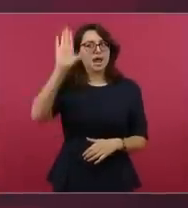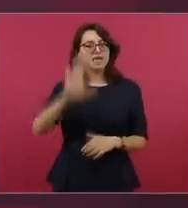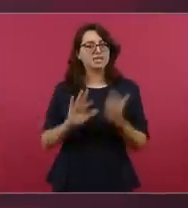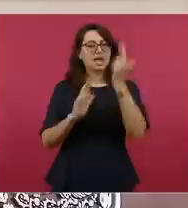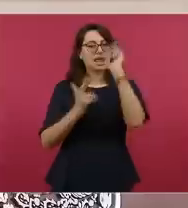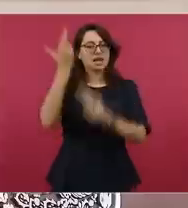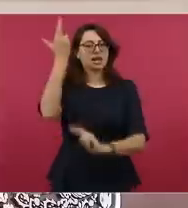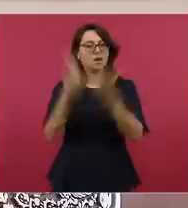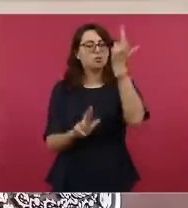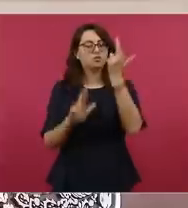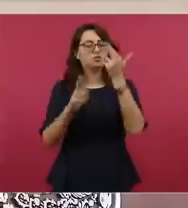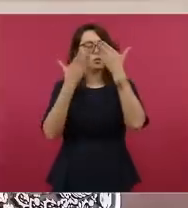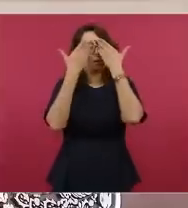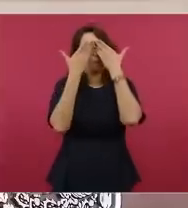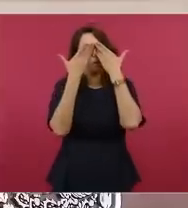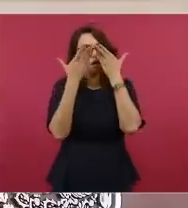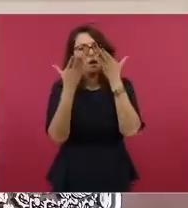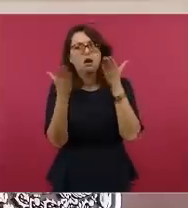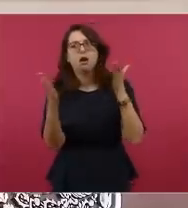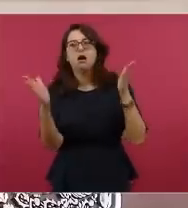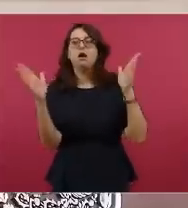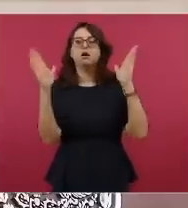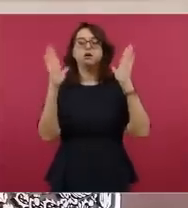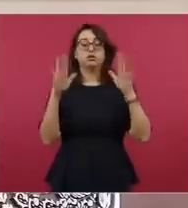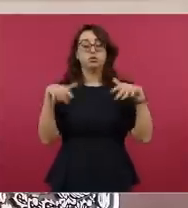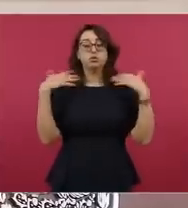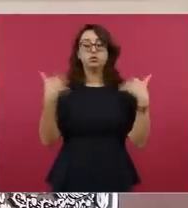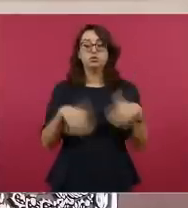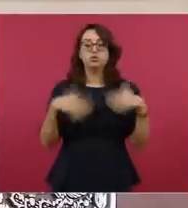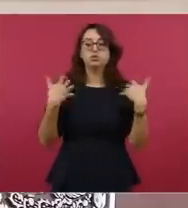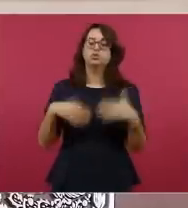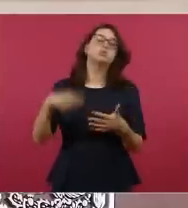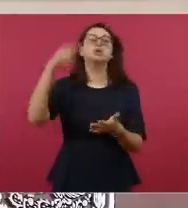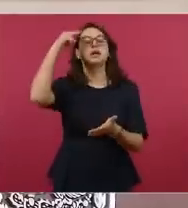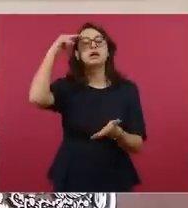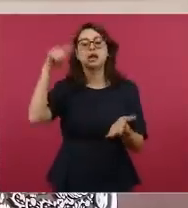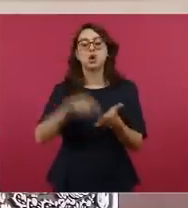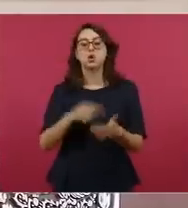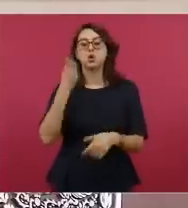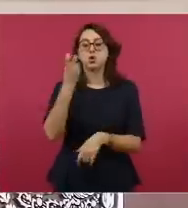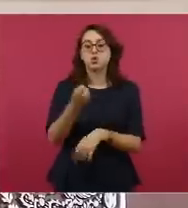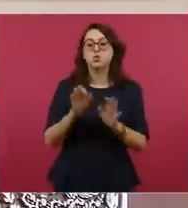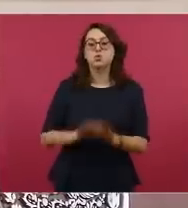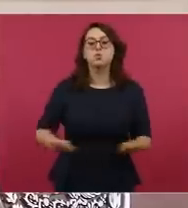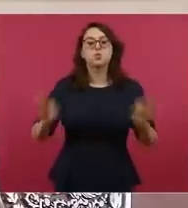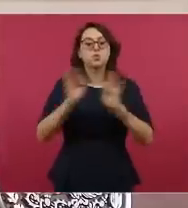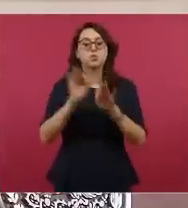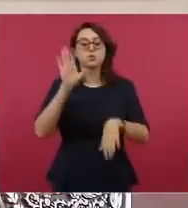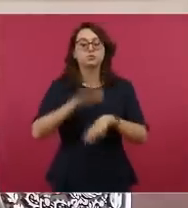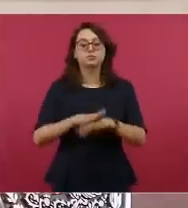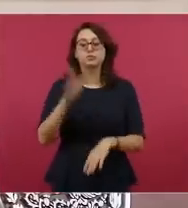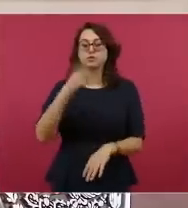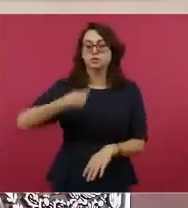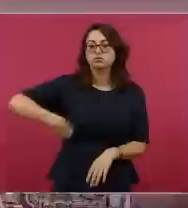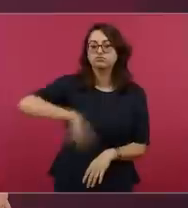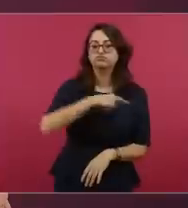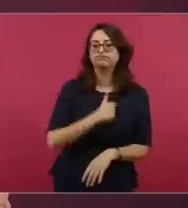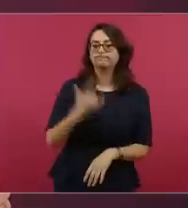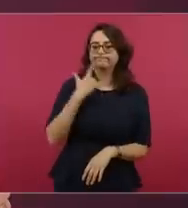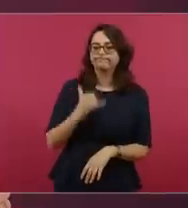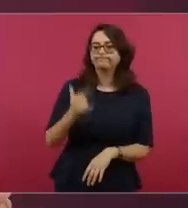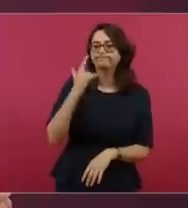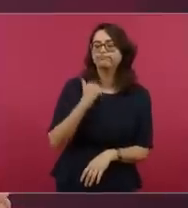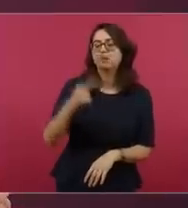uno de los mejores aportes de nuestra lucha el cambio de